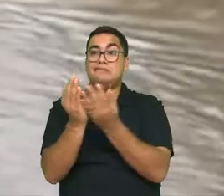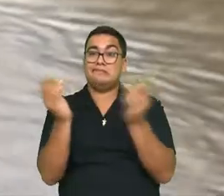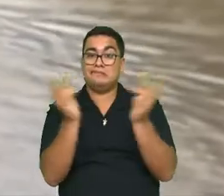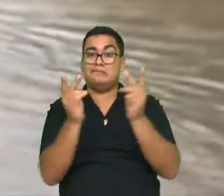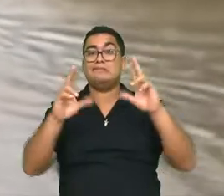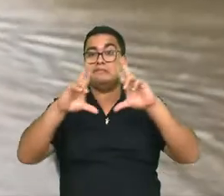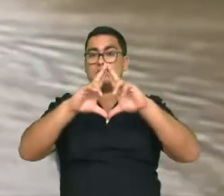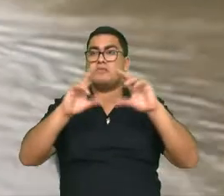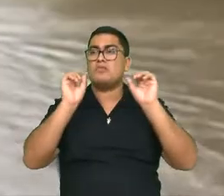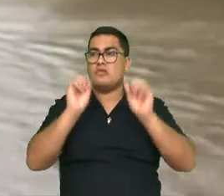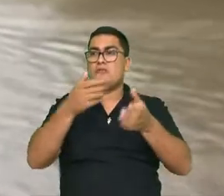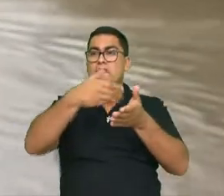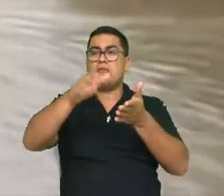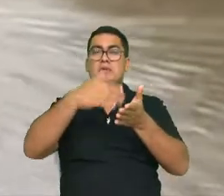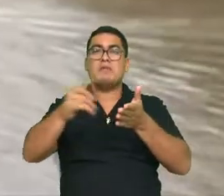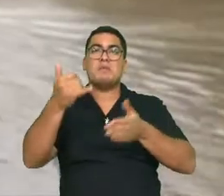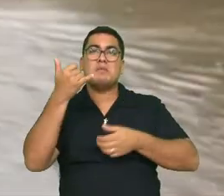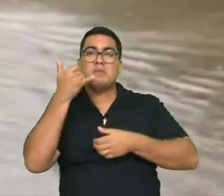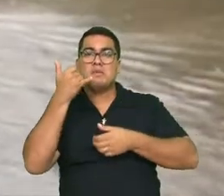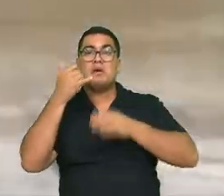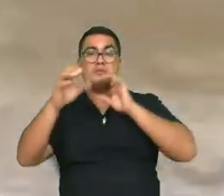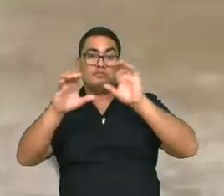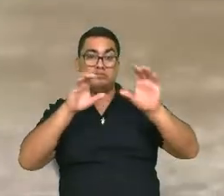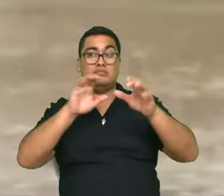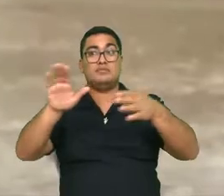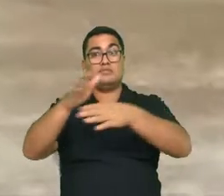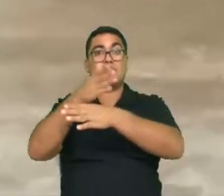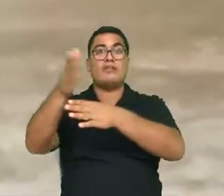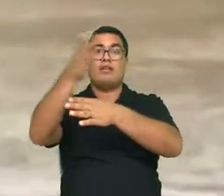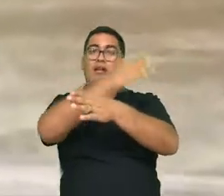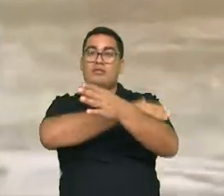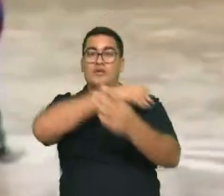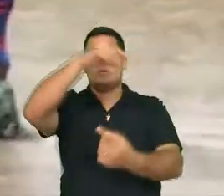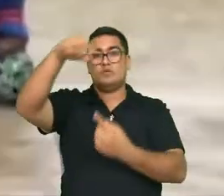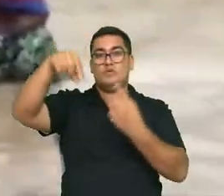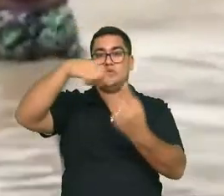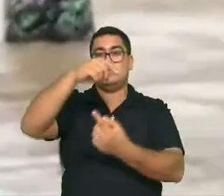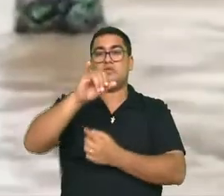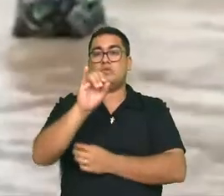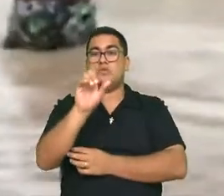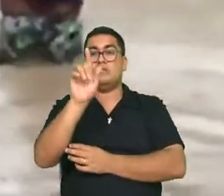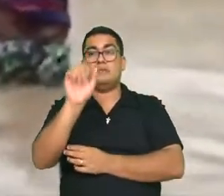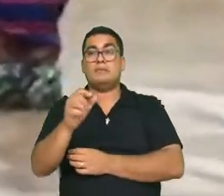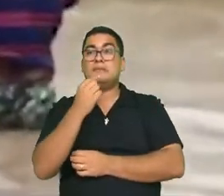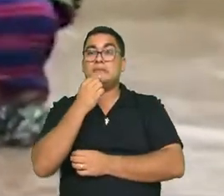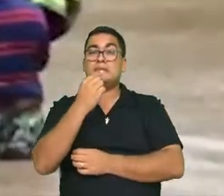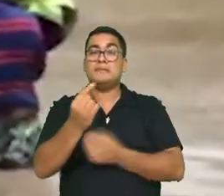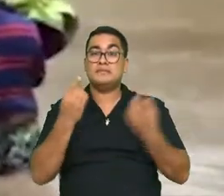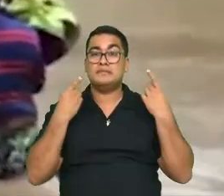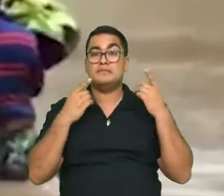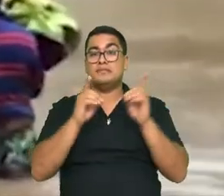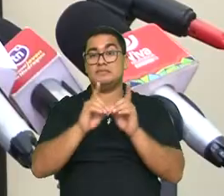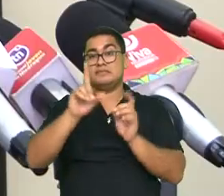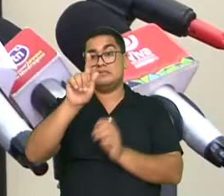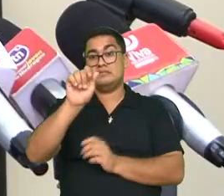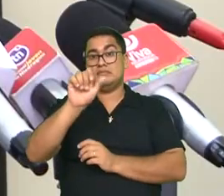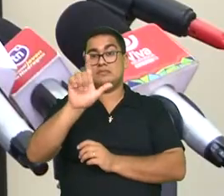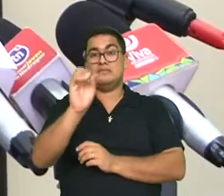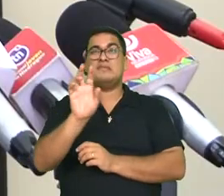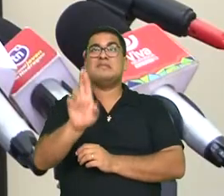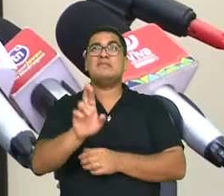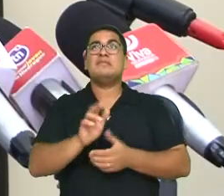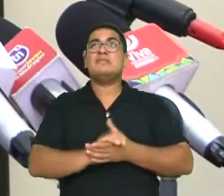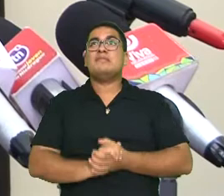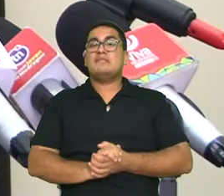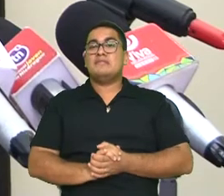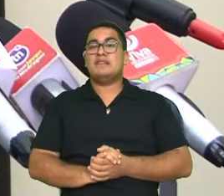con sus seres queridos en las zonas afectadas por el huracán Iota, aseguró la directora de Telcor. Hoy ya